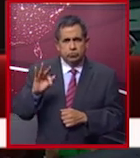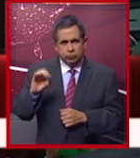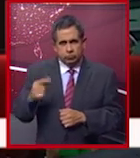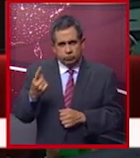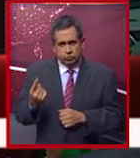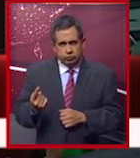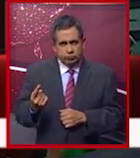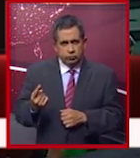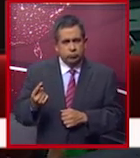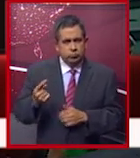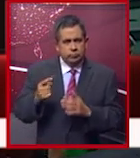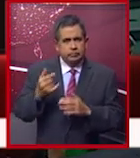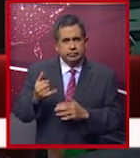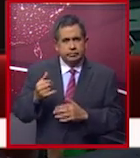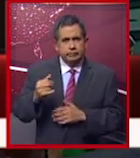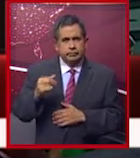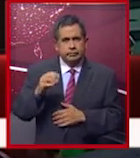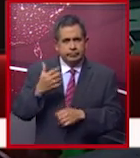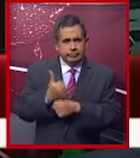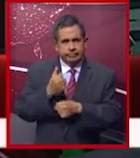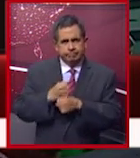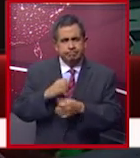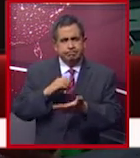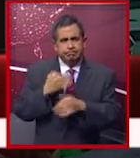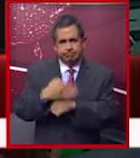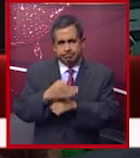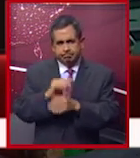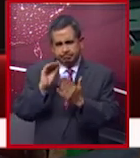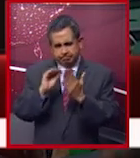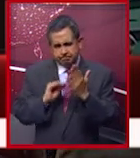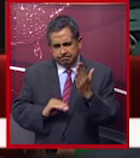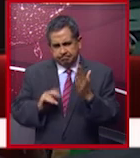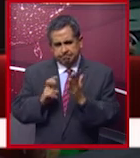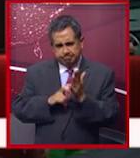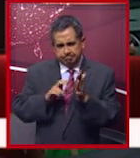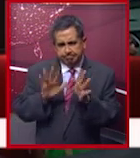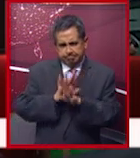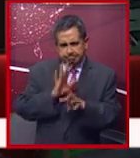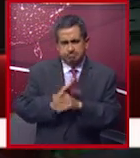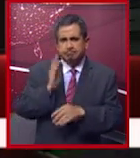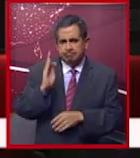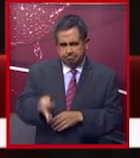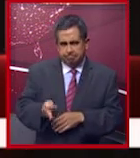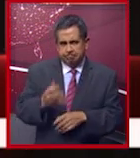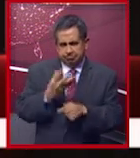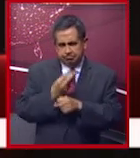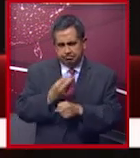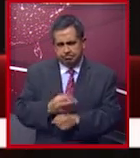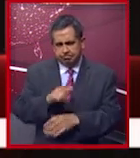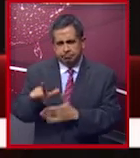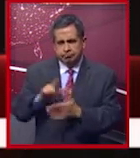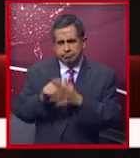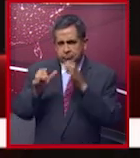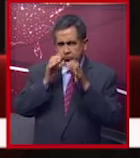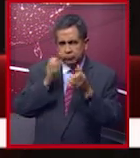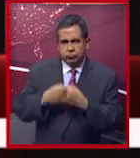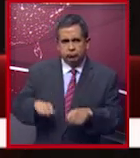24, número 41 y 6º transitorio del dictamen, que propone crear la Ley General de Comunicación Social.